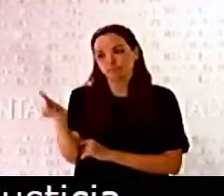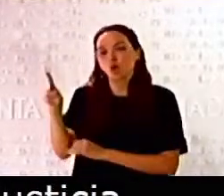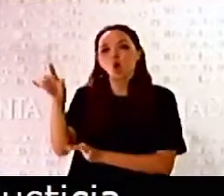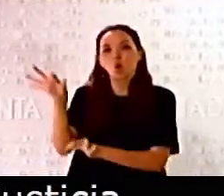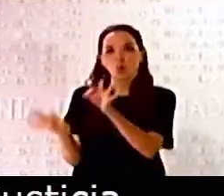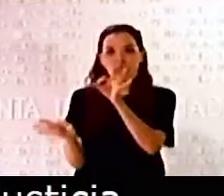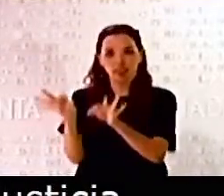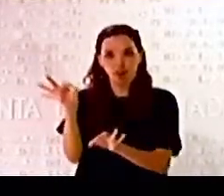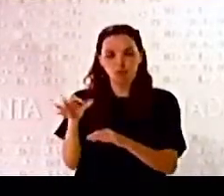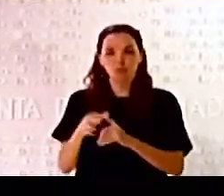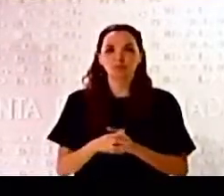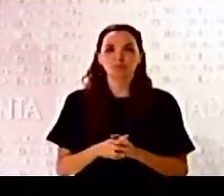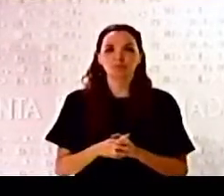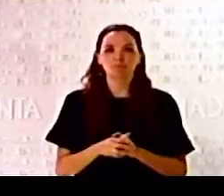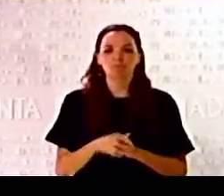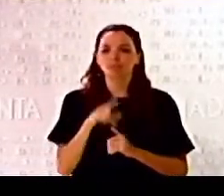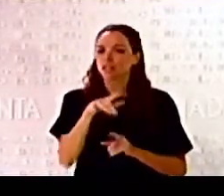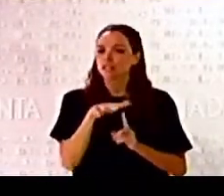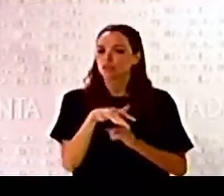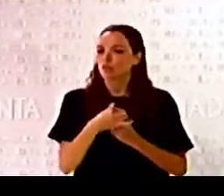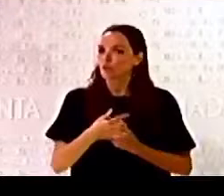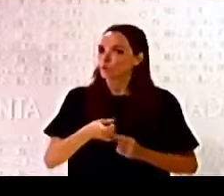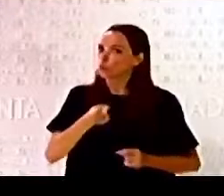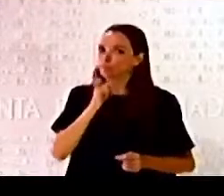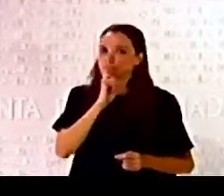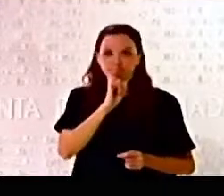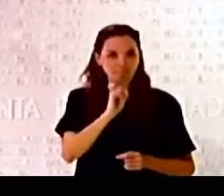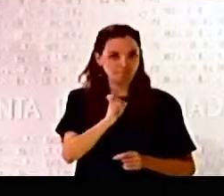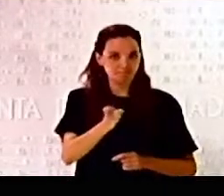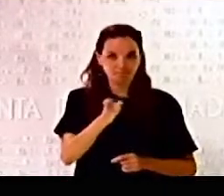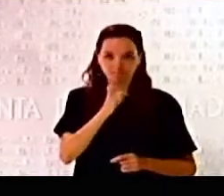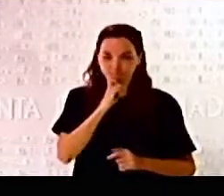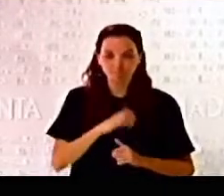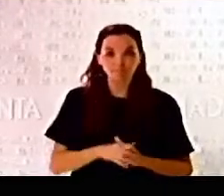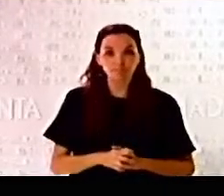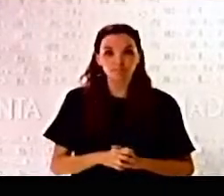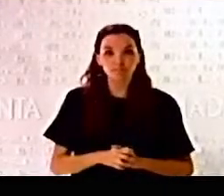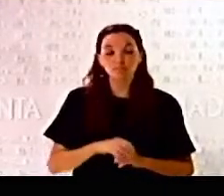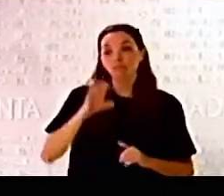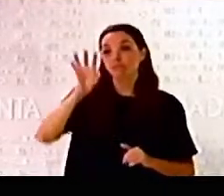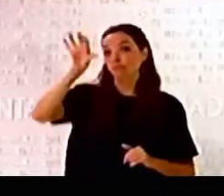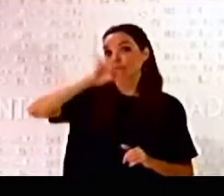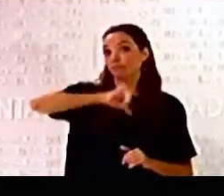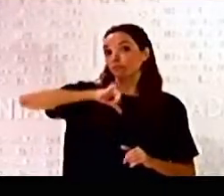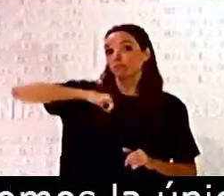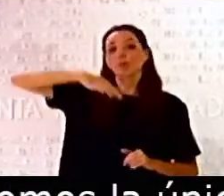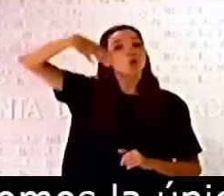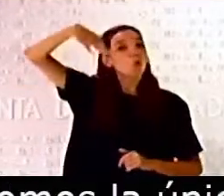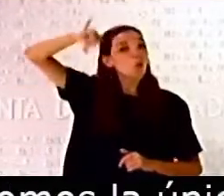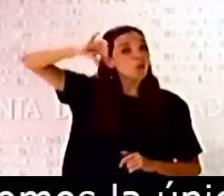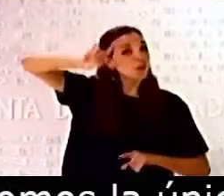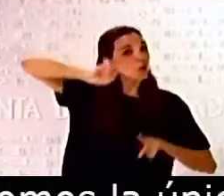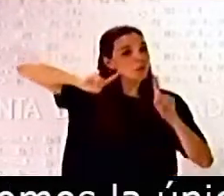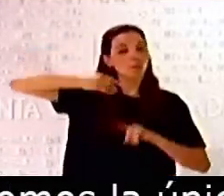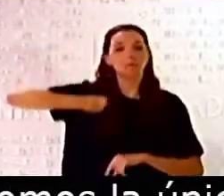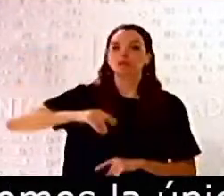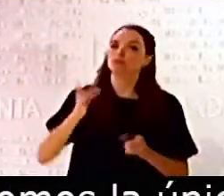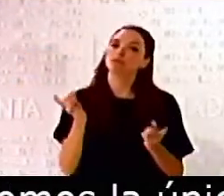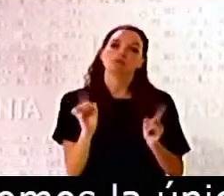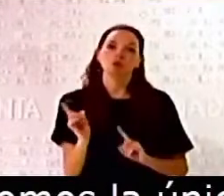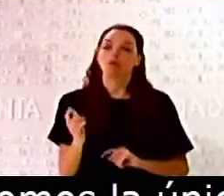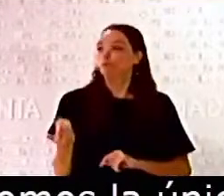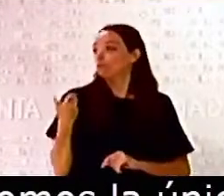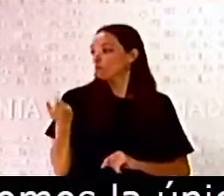En este caso es un caso muy complejo. No somos la única comunidad autónoma donde se ha dado. Hace pocos